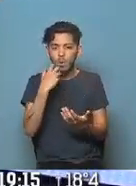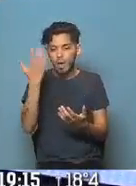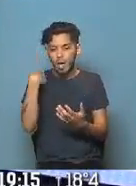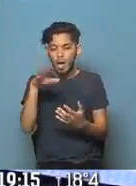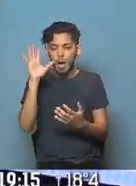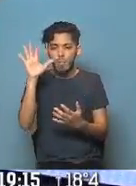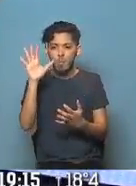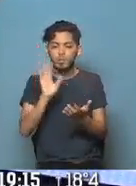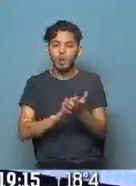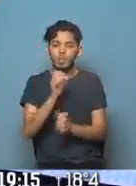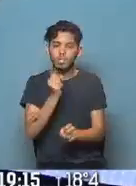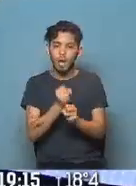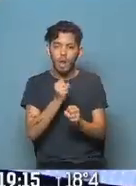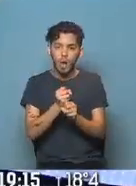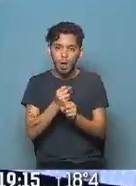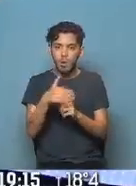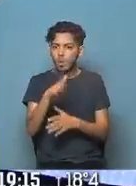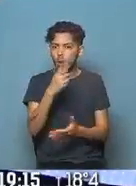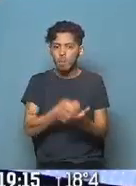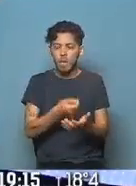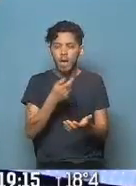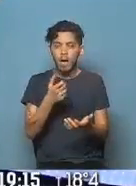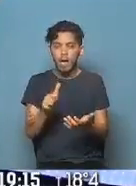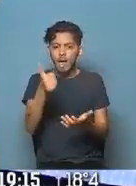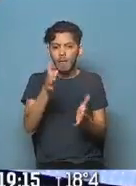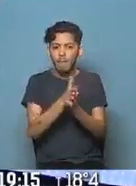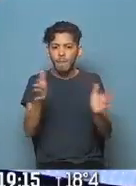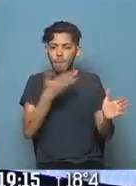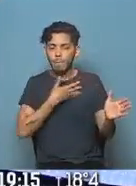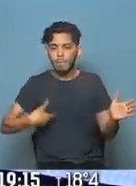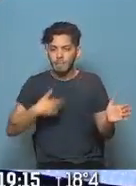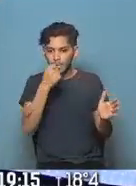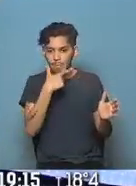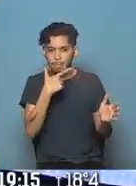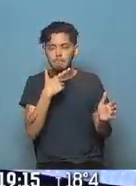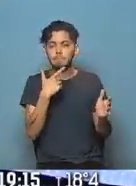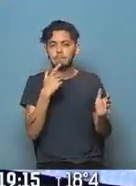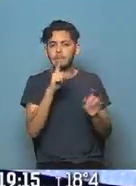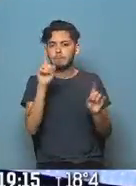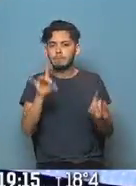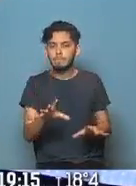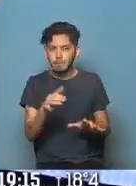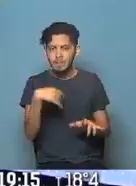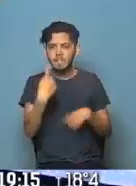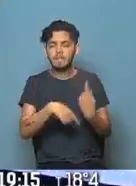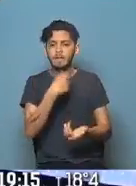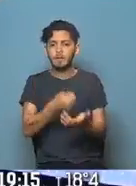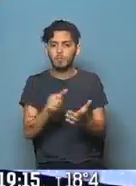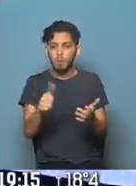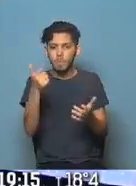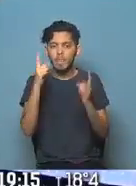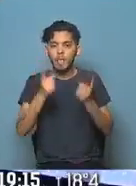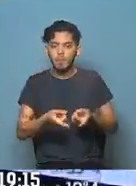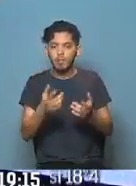promesa de que los trabajadores no iban a pagar ganancias durante el gobierno del presidente Macri, no solamente siguen pagando ganancias, sino